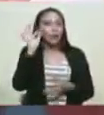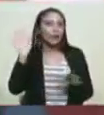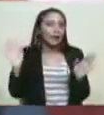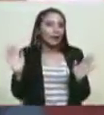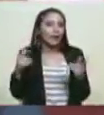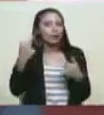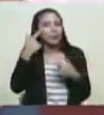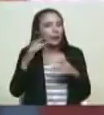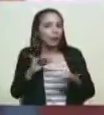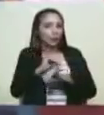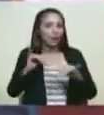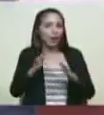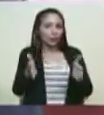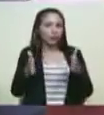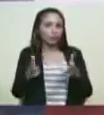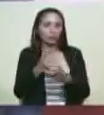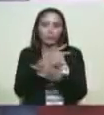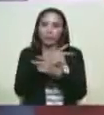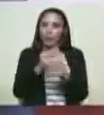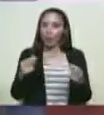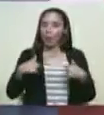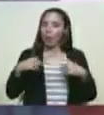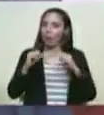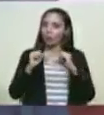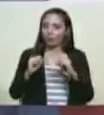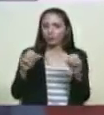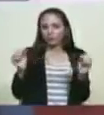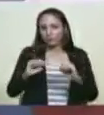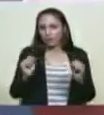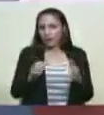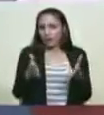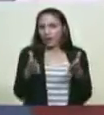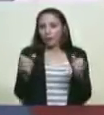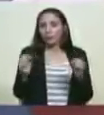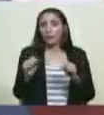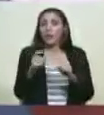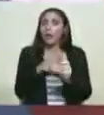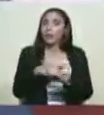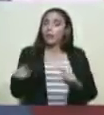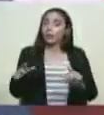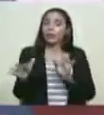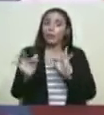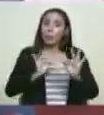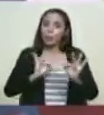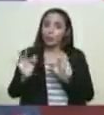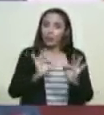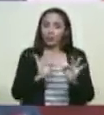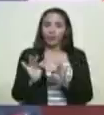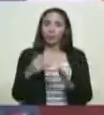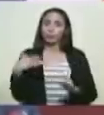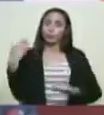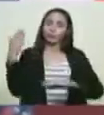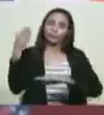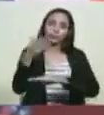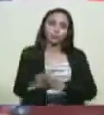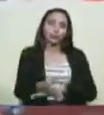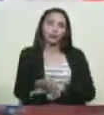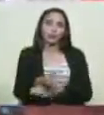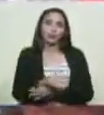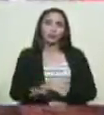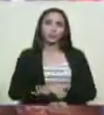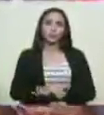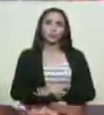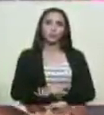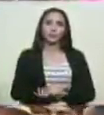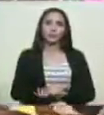no. Claro que tenemos la fuerza para ganar. Claro que vamos a ganar. Pero tenemos que afinar la